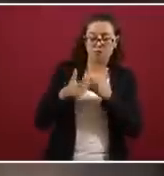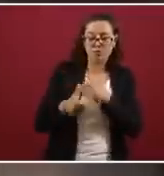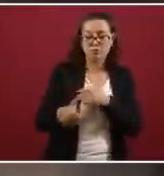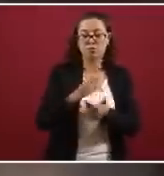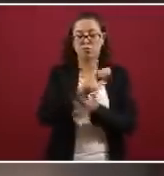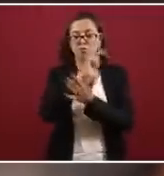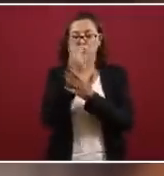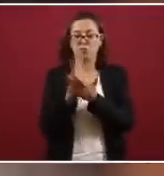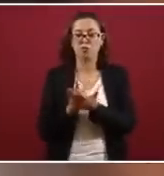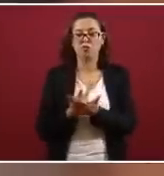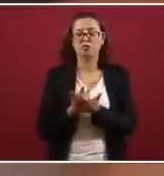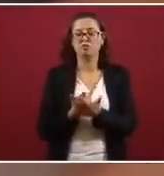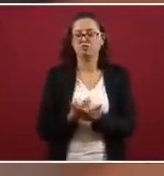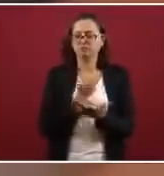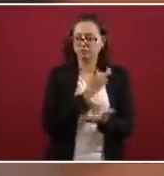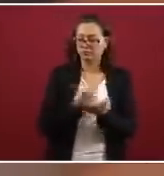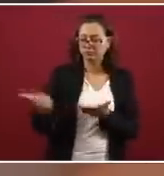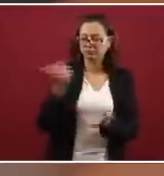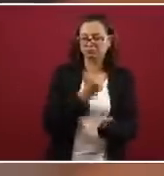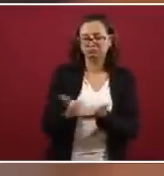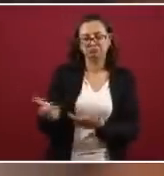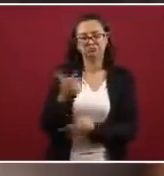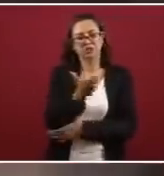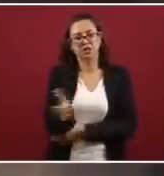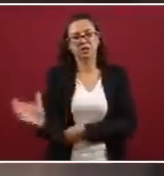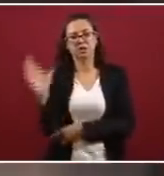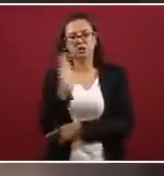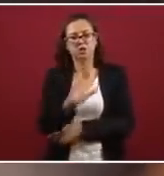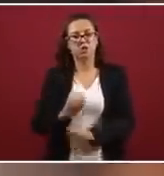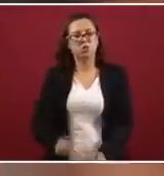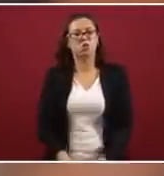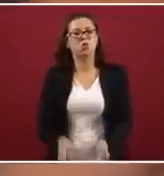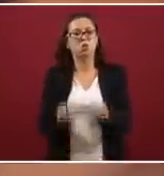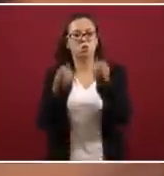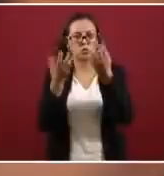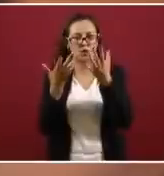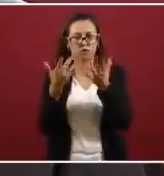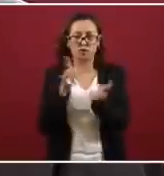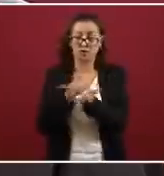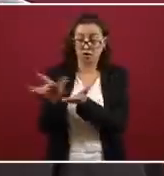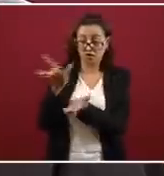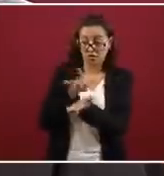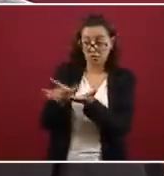de precios de garantía? Y si este subsidio no